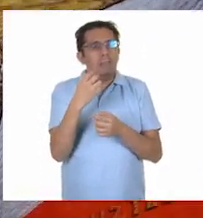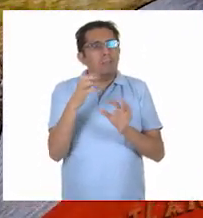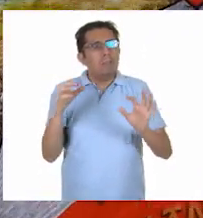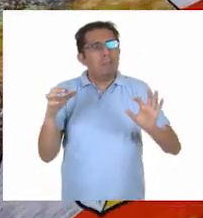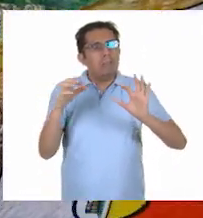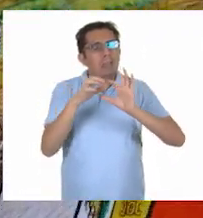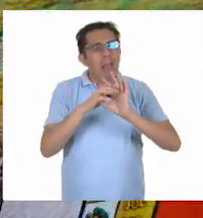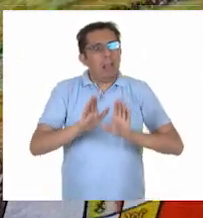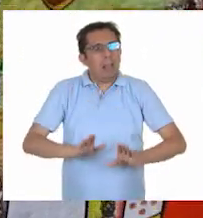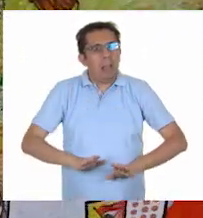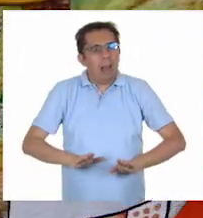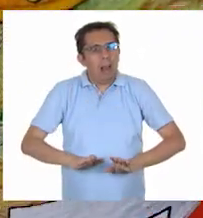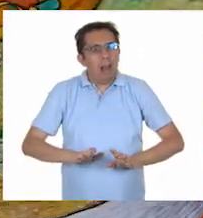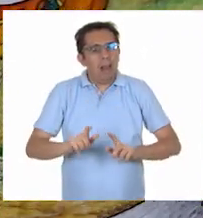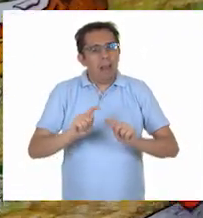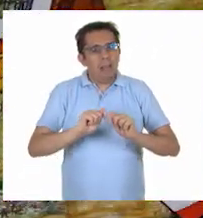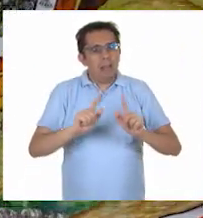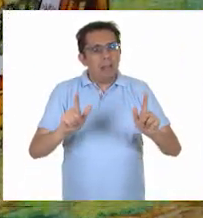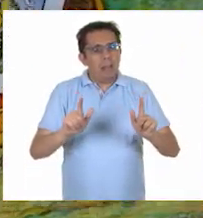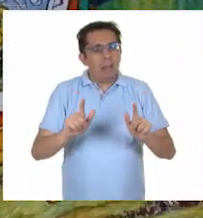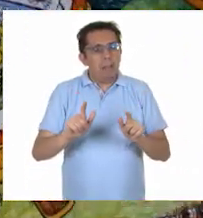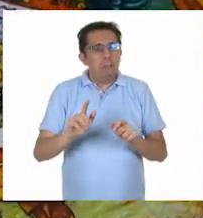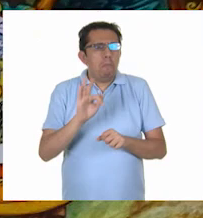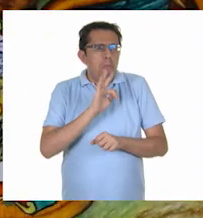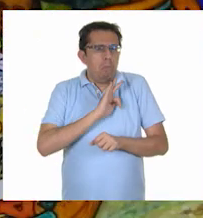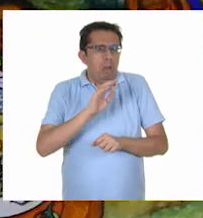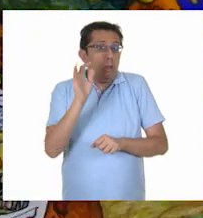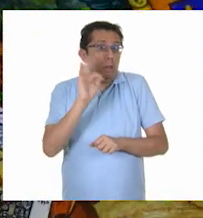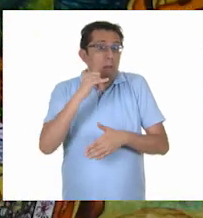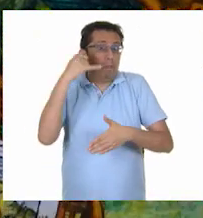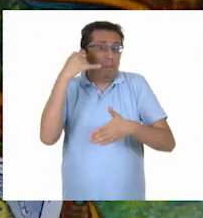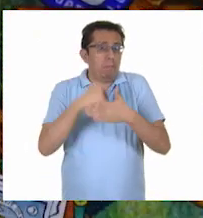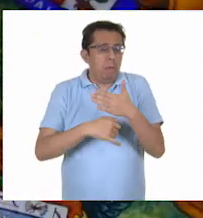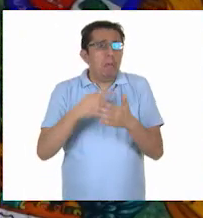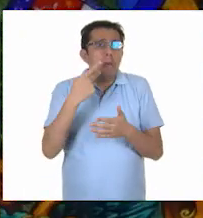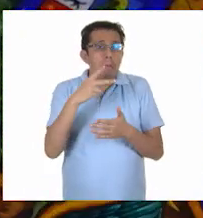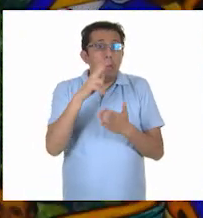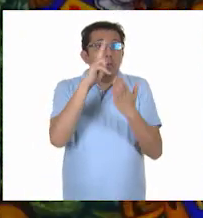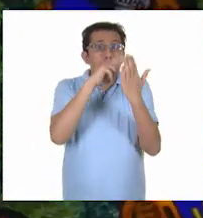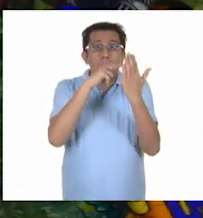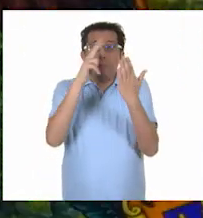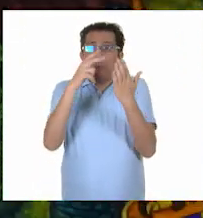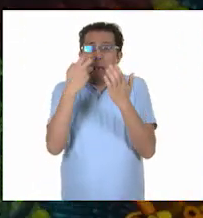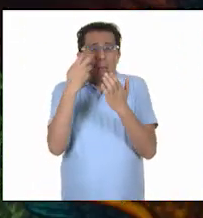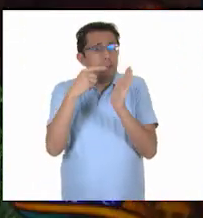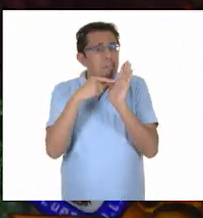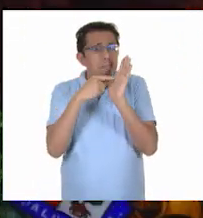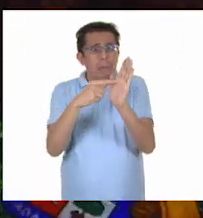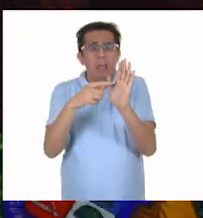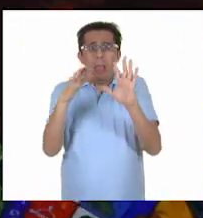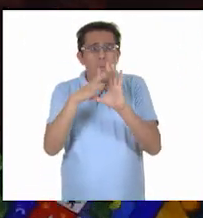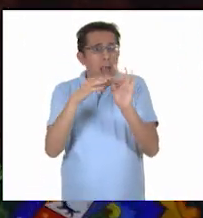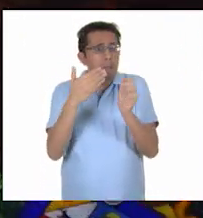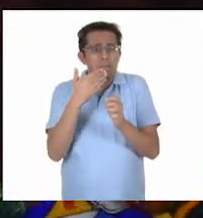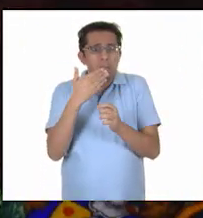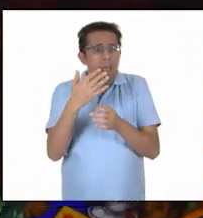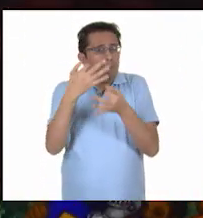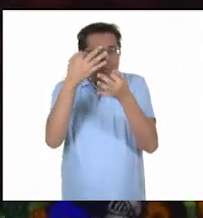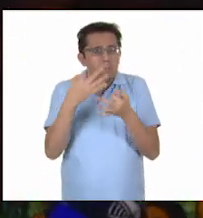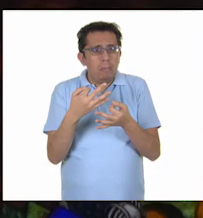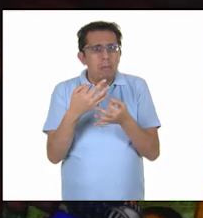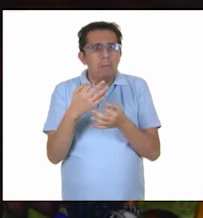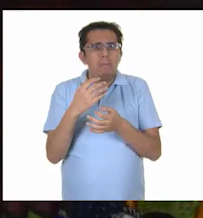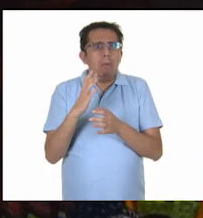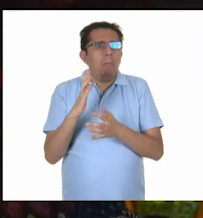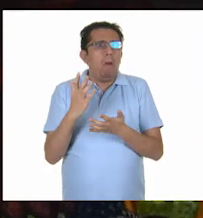para algunos podría ser más acuciosa, pero que brinda una visión justa del pasado, libre de estigmas y con el orgullo por